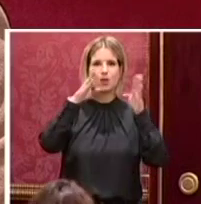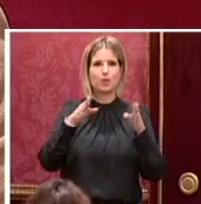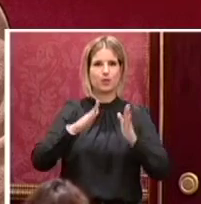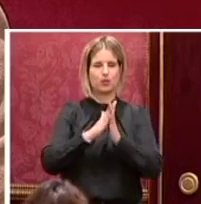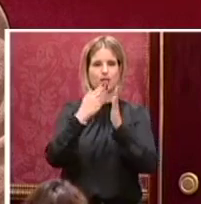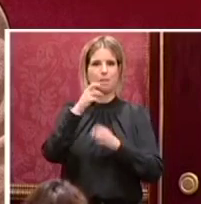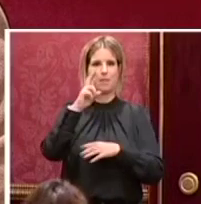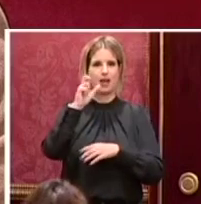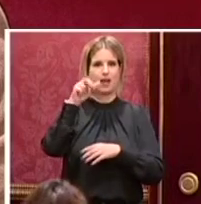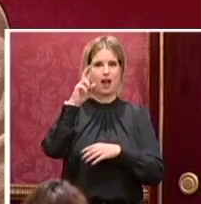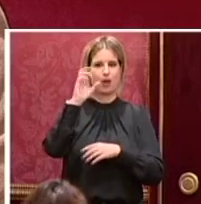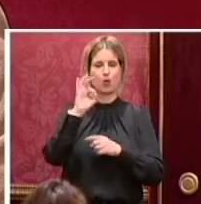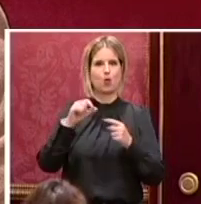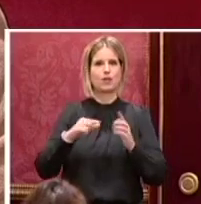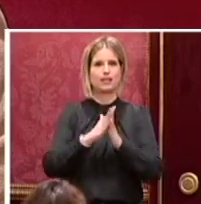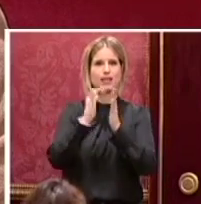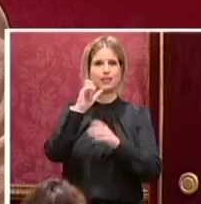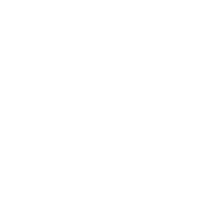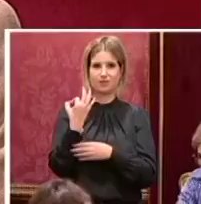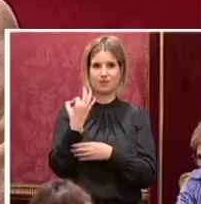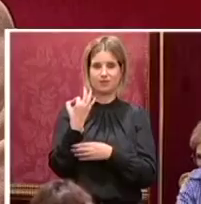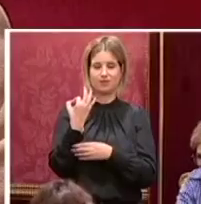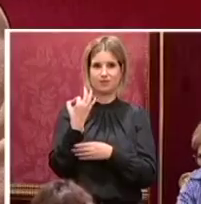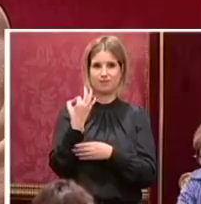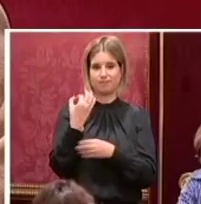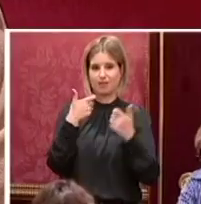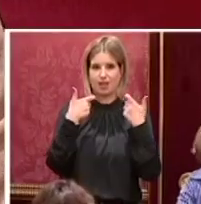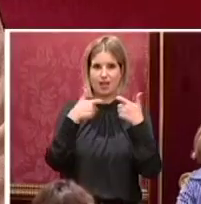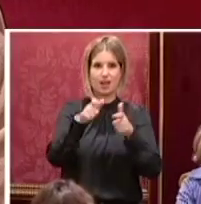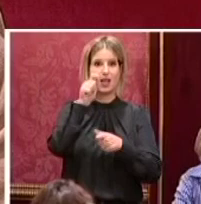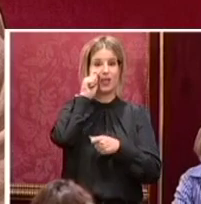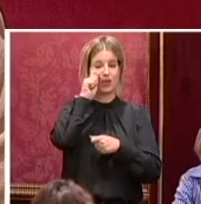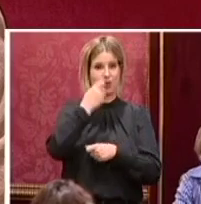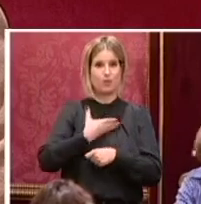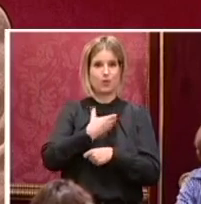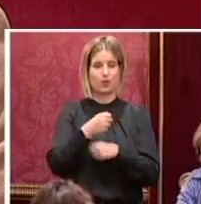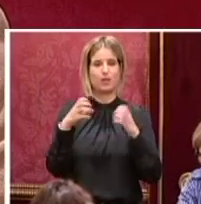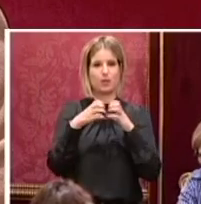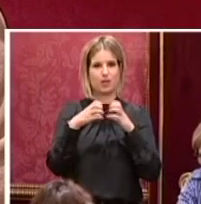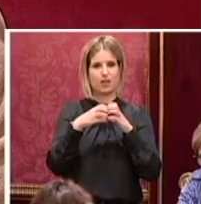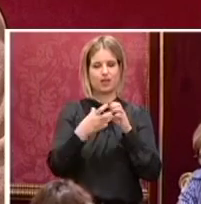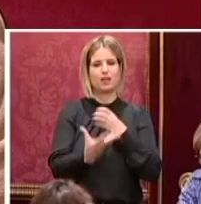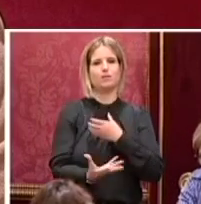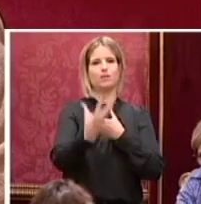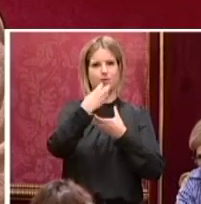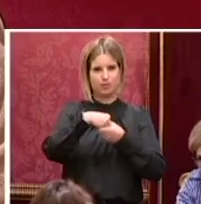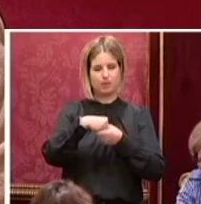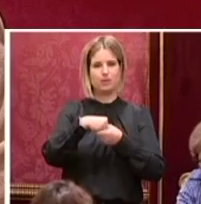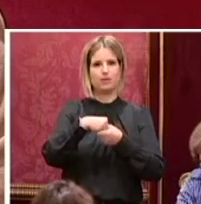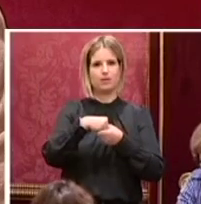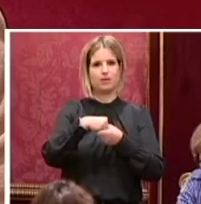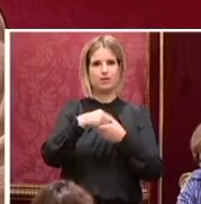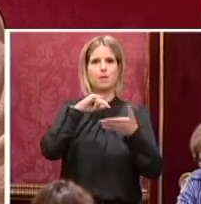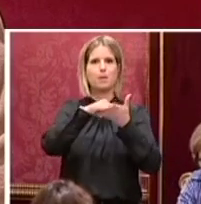el de Santa Isabel la Real, la casa de los Pisa, el área de turismo del ayuntamiento, incluya en ese